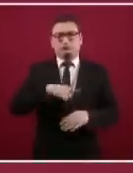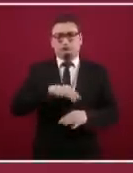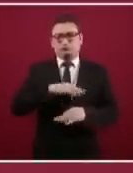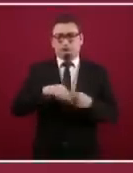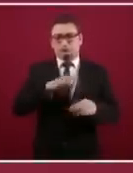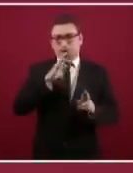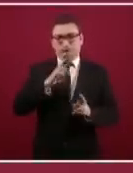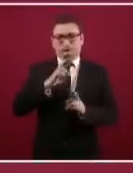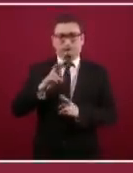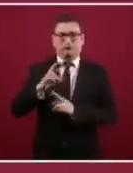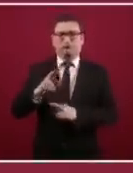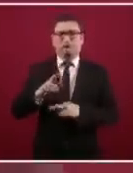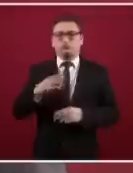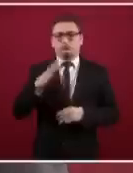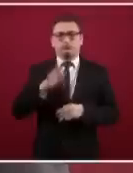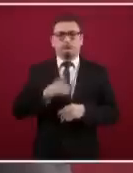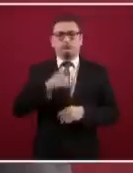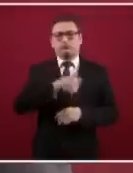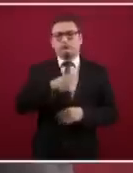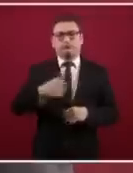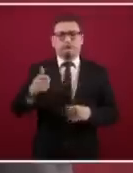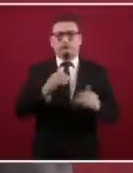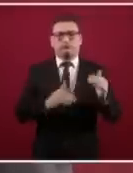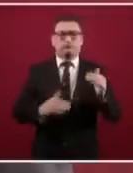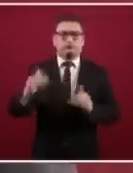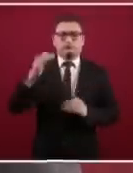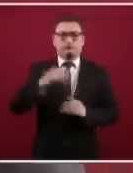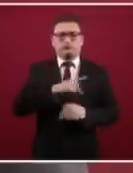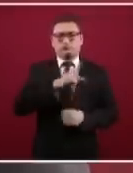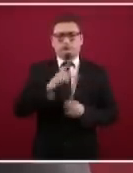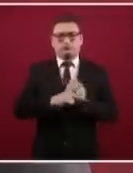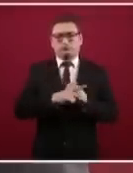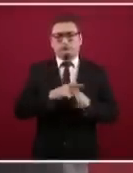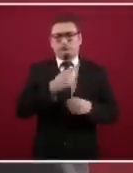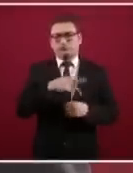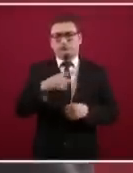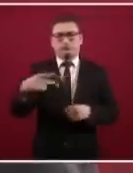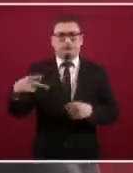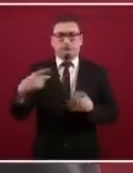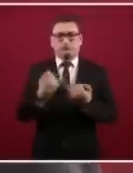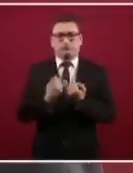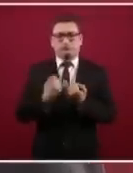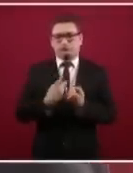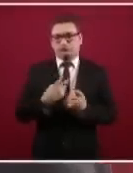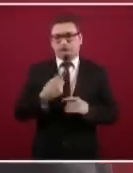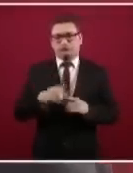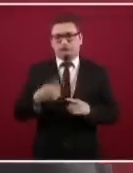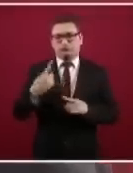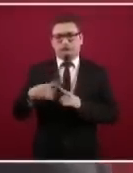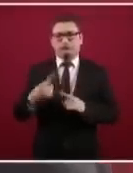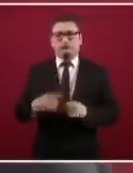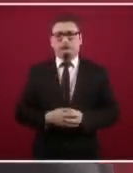de la soberanía de ese país y de la independencia